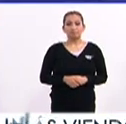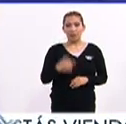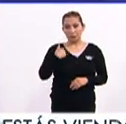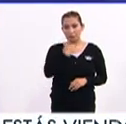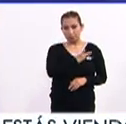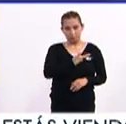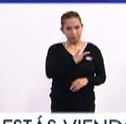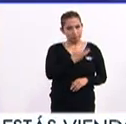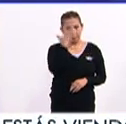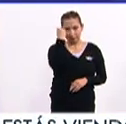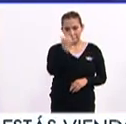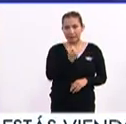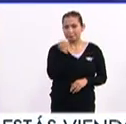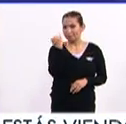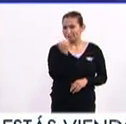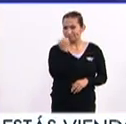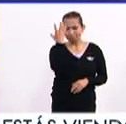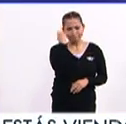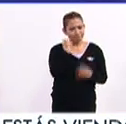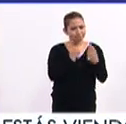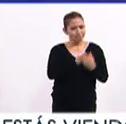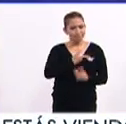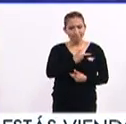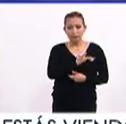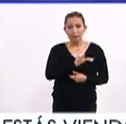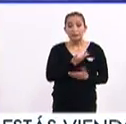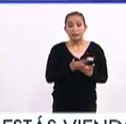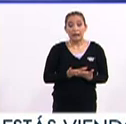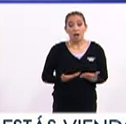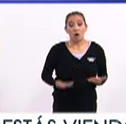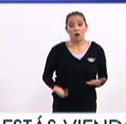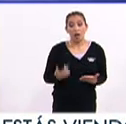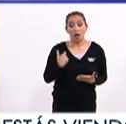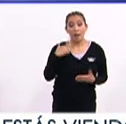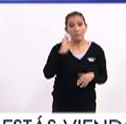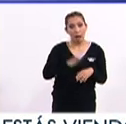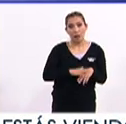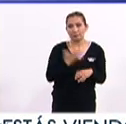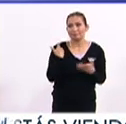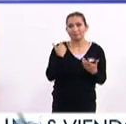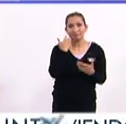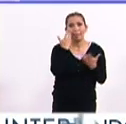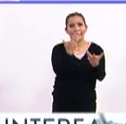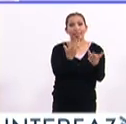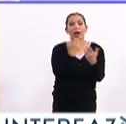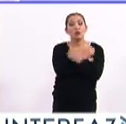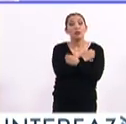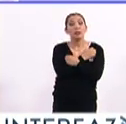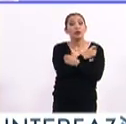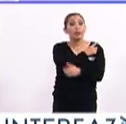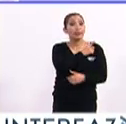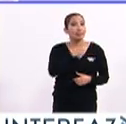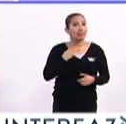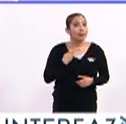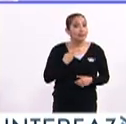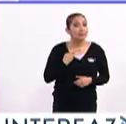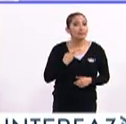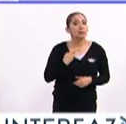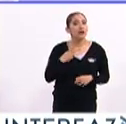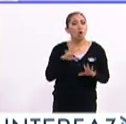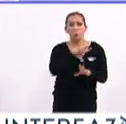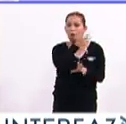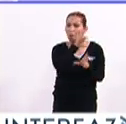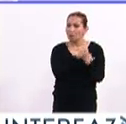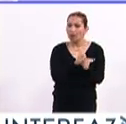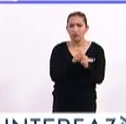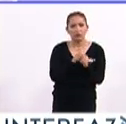me gusta mucho aprender idiomas. Y ahora creo con más razón que tu educación debe ser